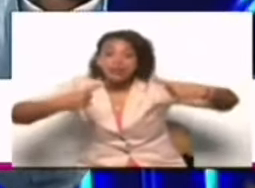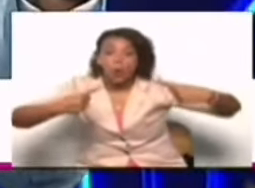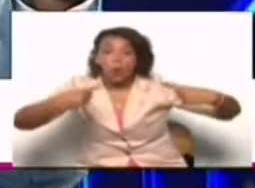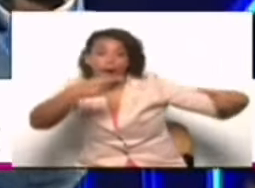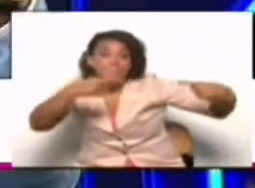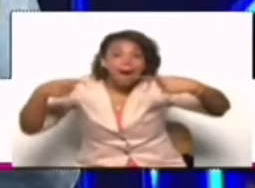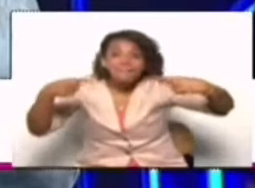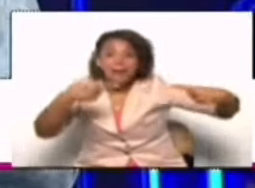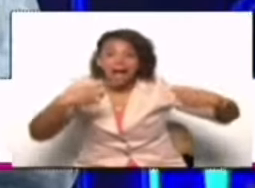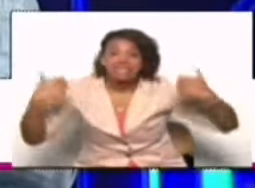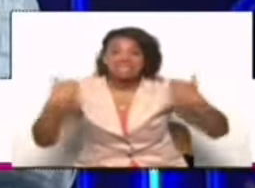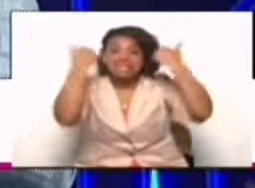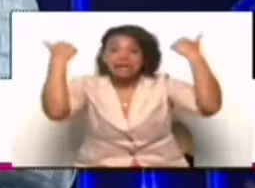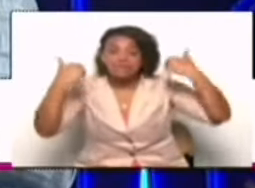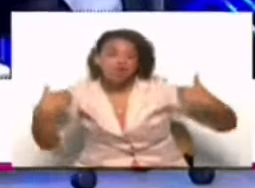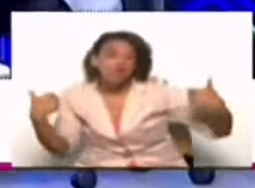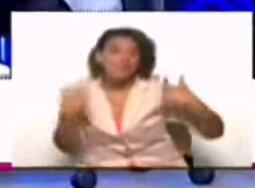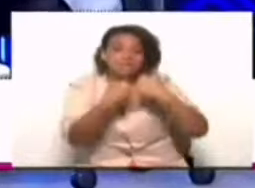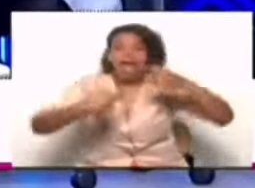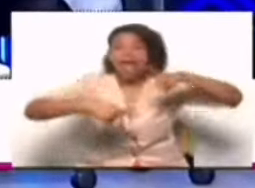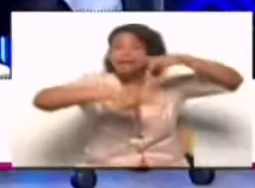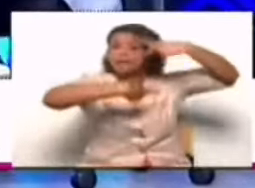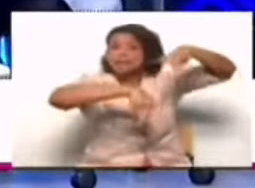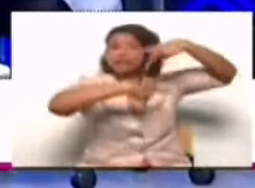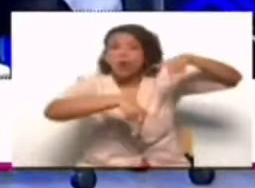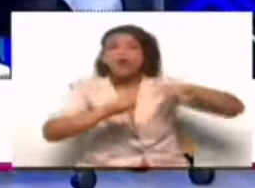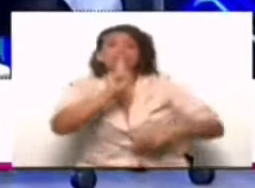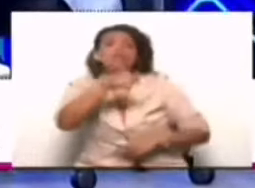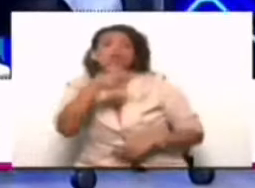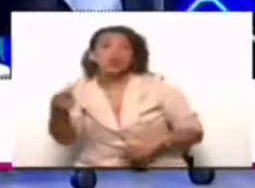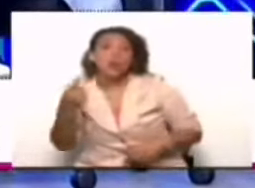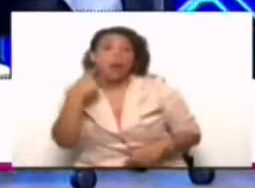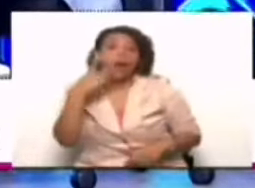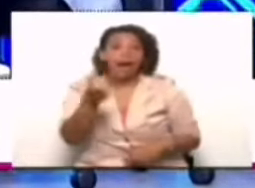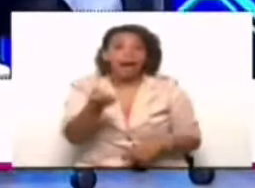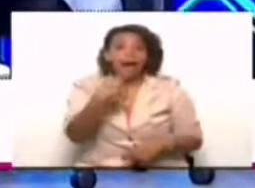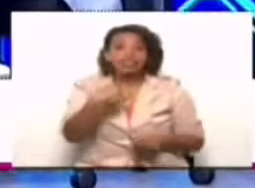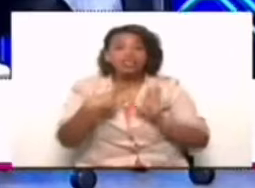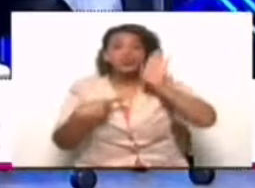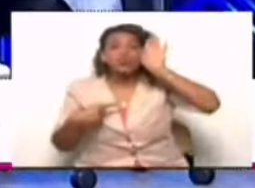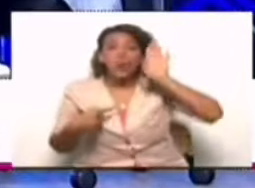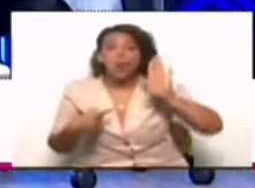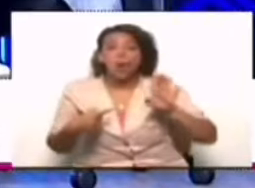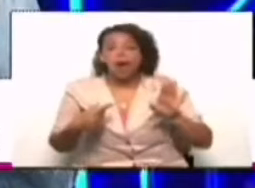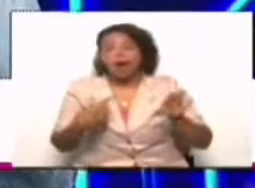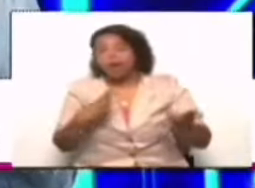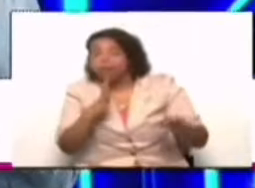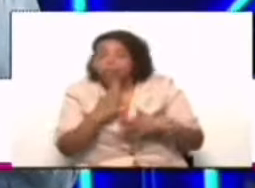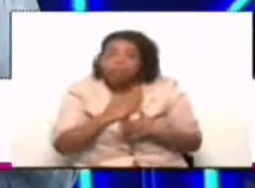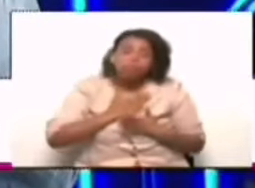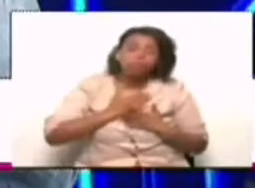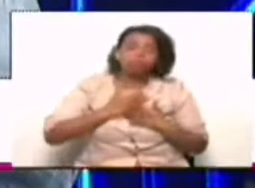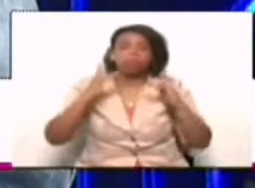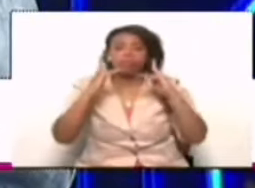los llama Challenger, en TikTok. La niña logró hablar en medio de